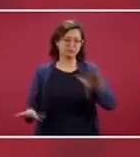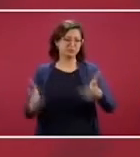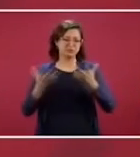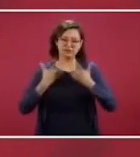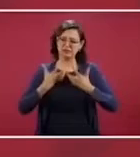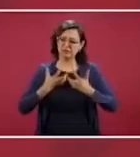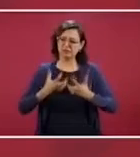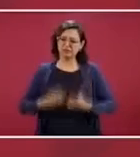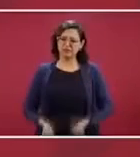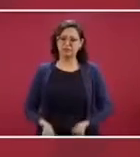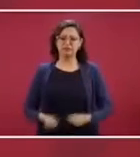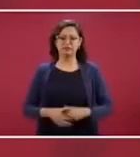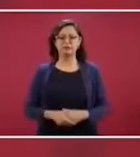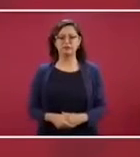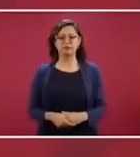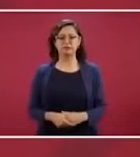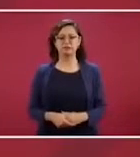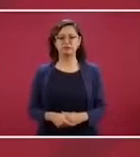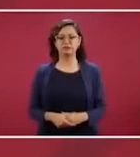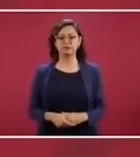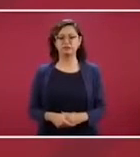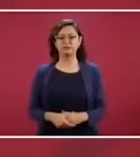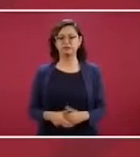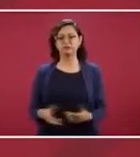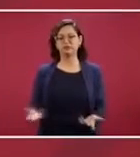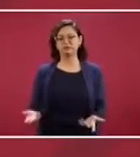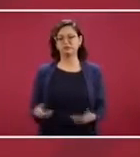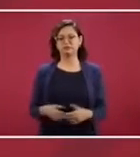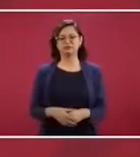personas. Eso fue lo más